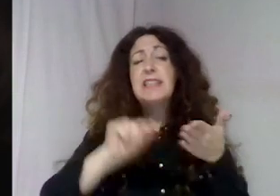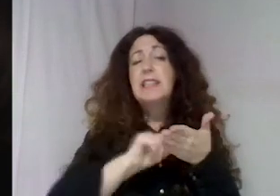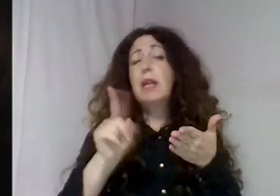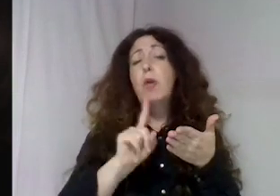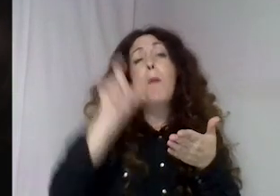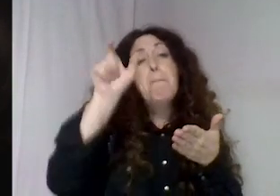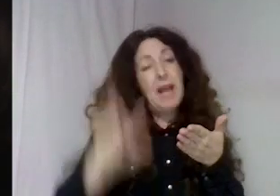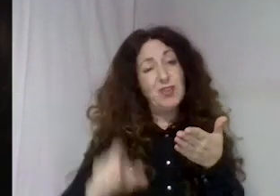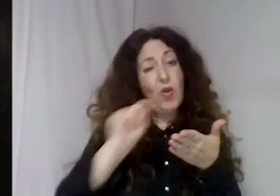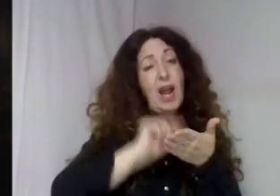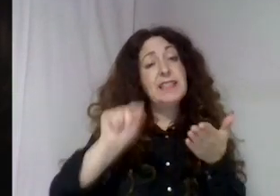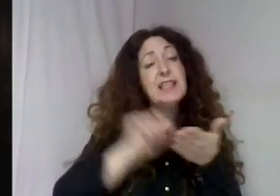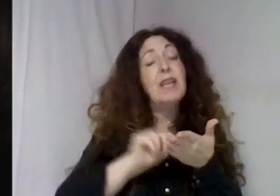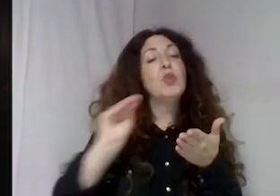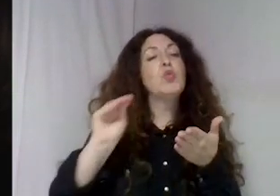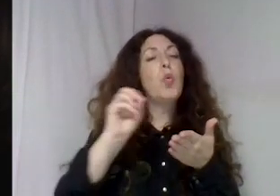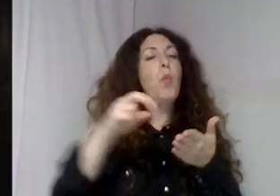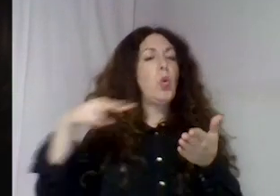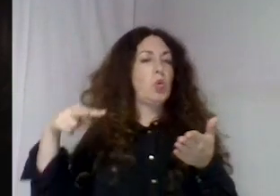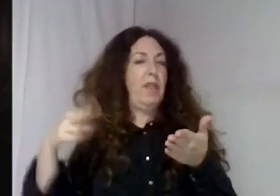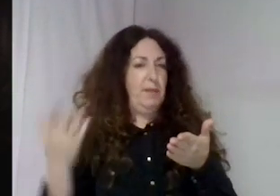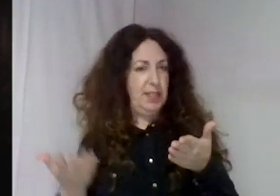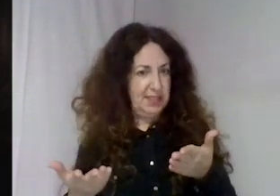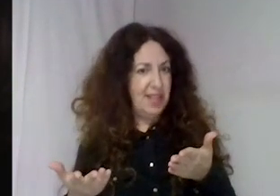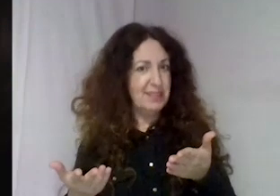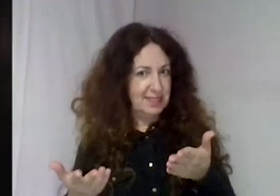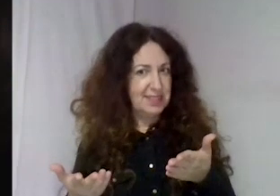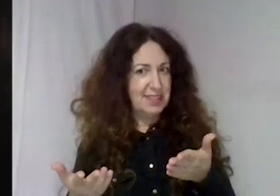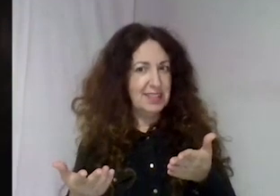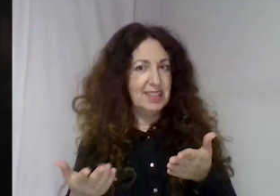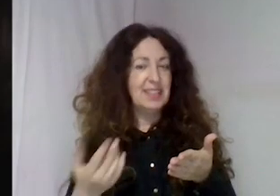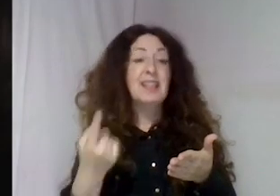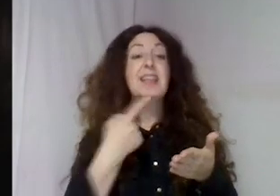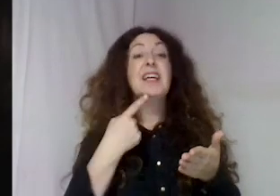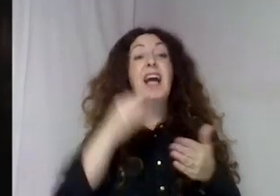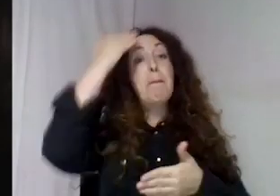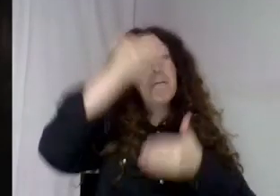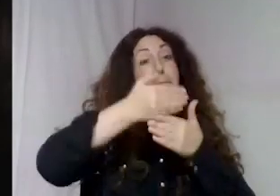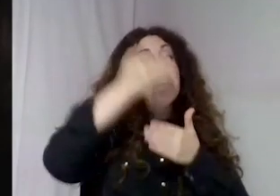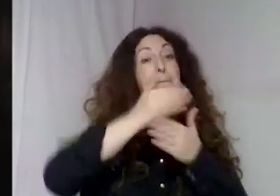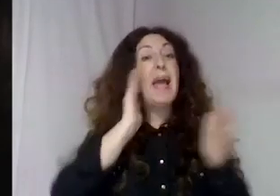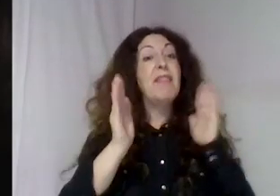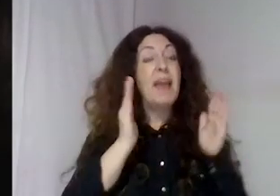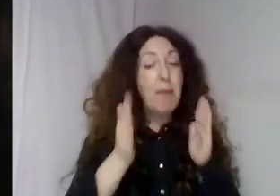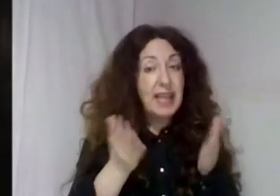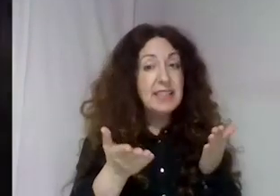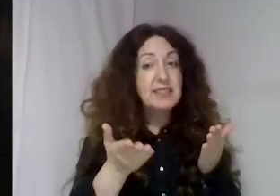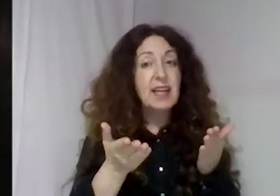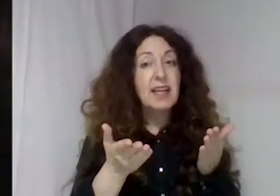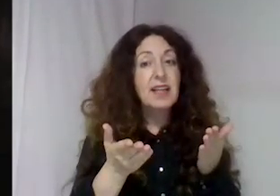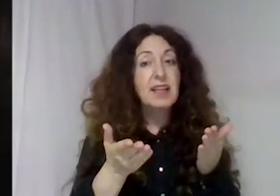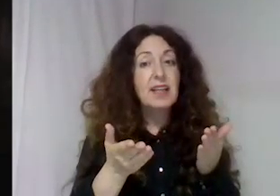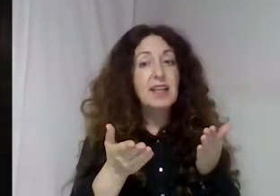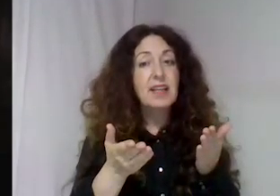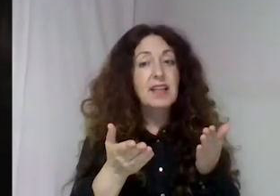acabar, mi asombro ha llegado a Arco este año, donde el artista es el que ve el futuro, cuando yo creo que está clarísimo que para nada,